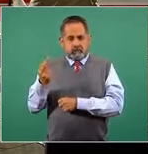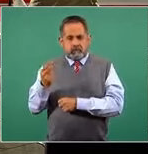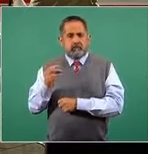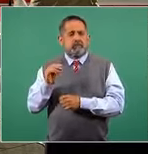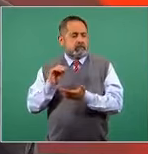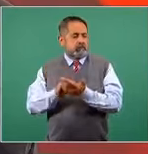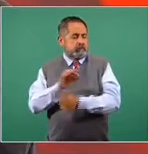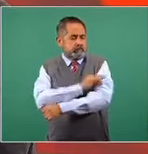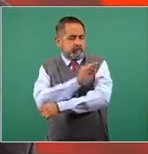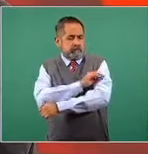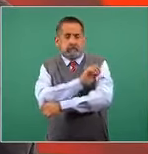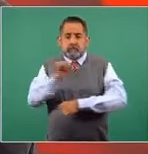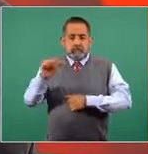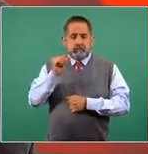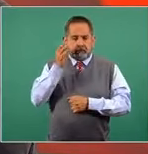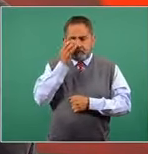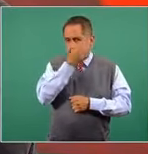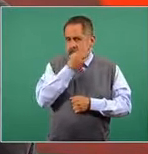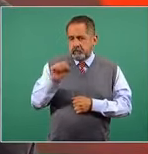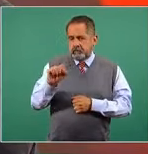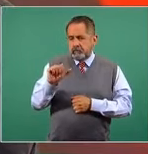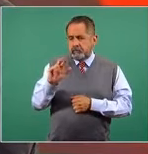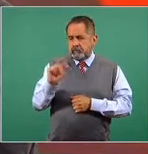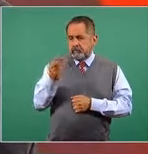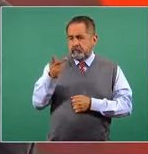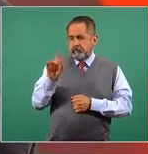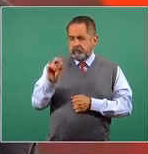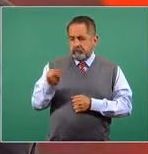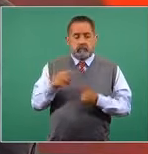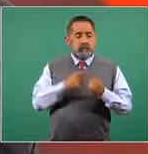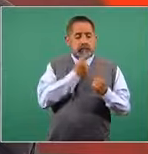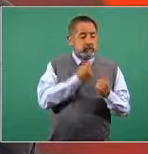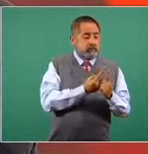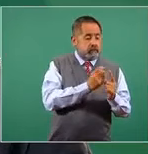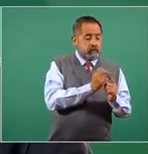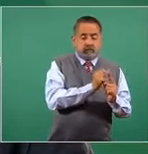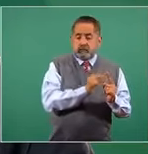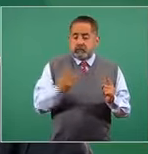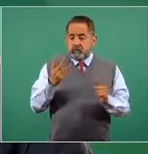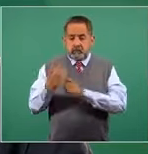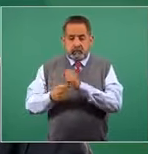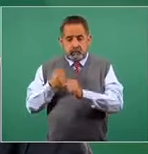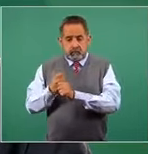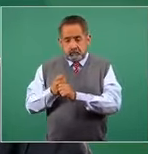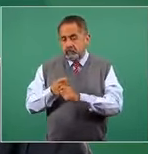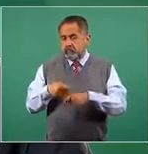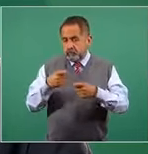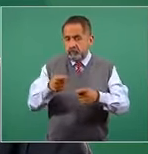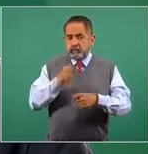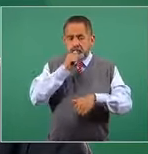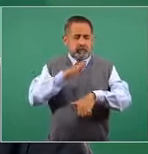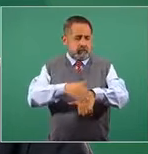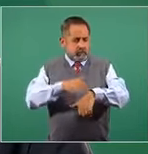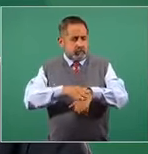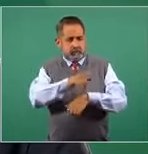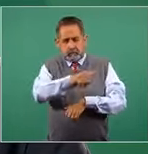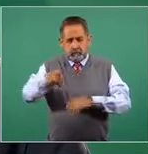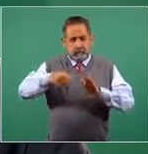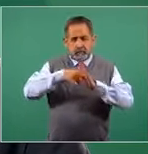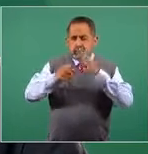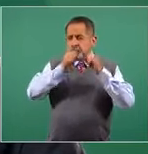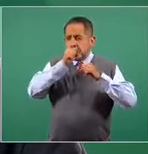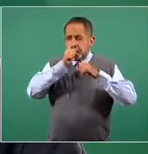el sarampión, niñas y niños de 1 a 4 años. Y les pedimos a ustedes, comunicadoras, comunicadores, ayúdenos